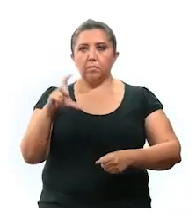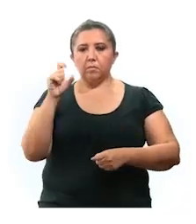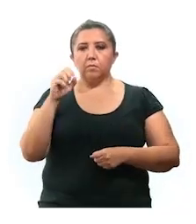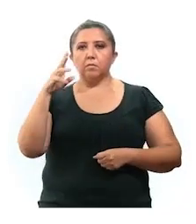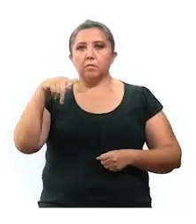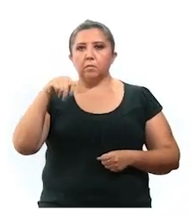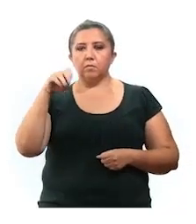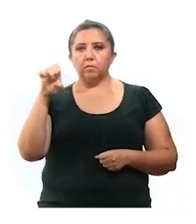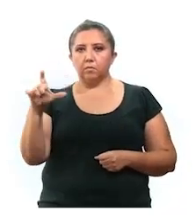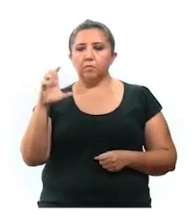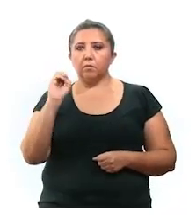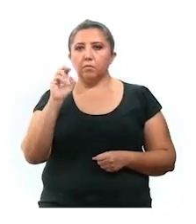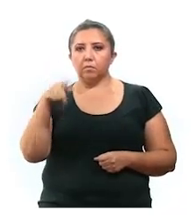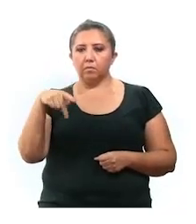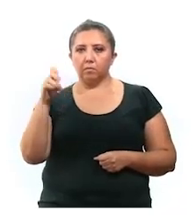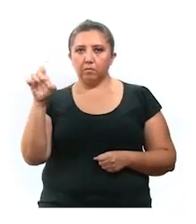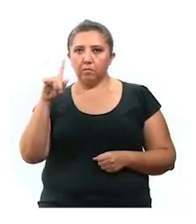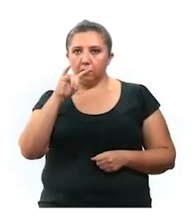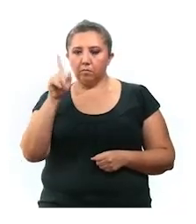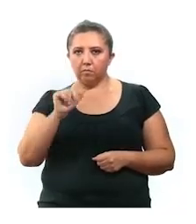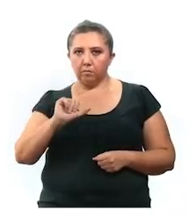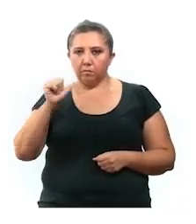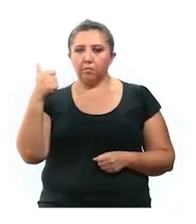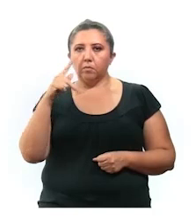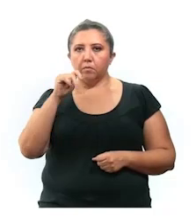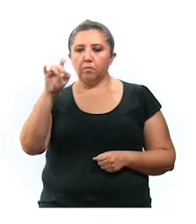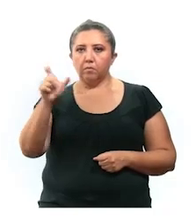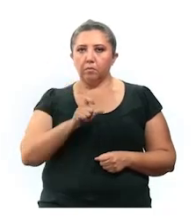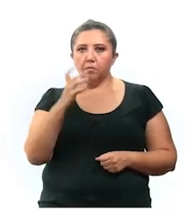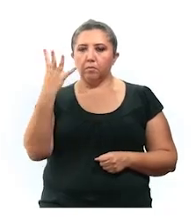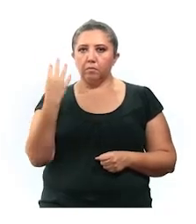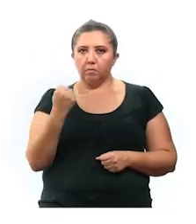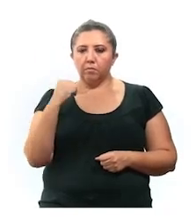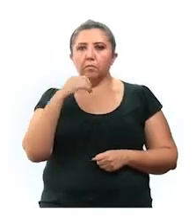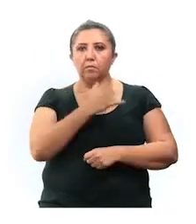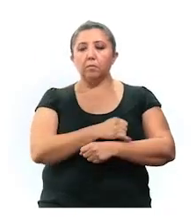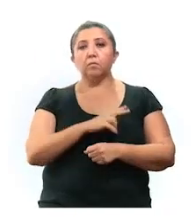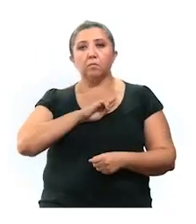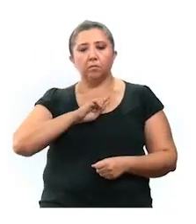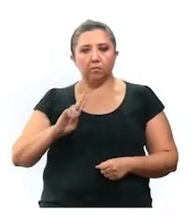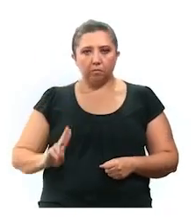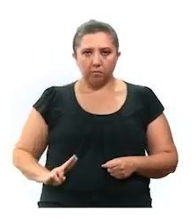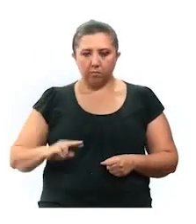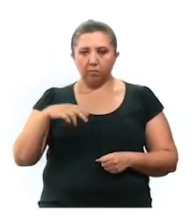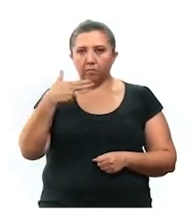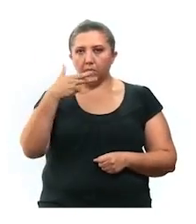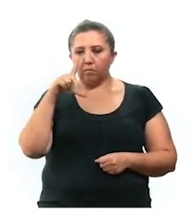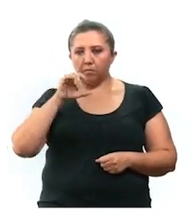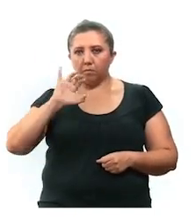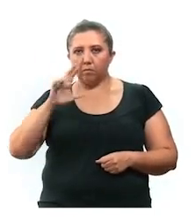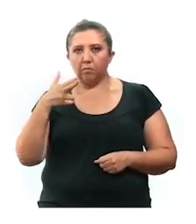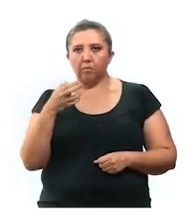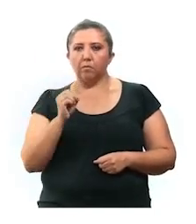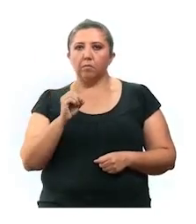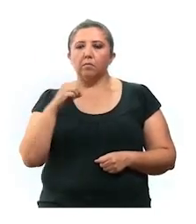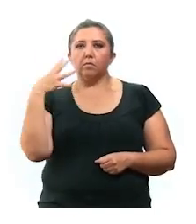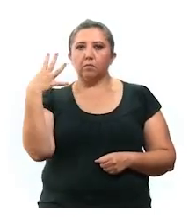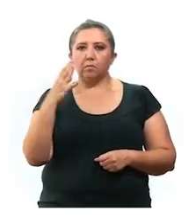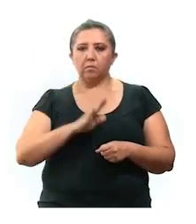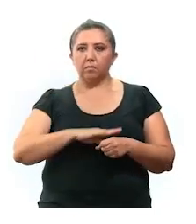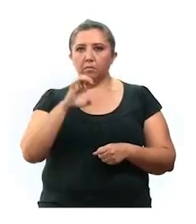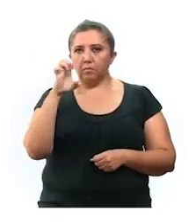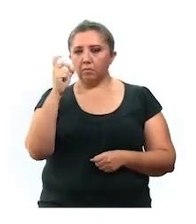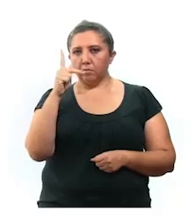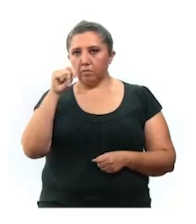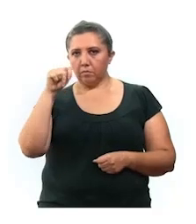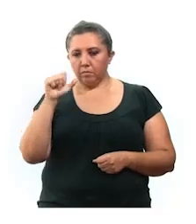Motul, 13 en Concal y Tizimín, 11 en Tecash, 9 en Humán, 5 en Acanquey, Jalachó y Junucmá, 4 más en